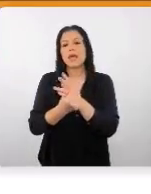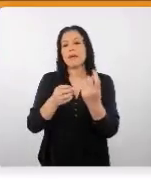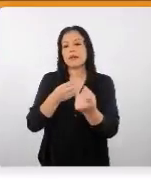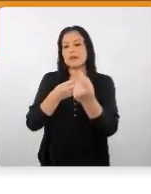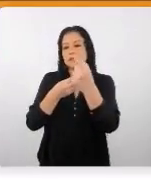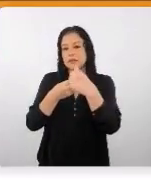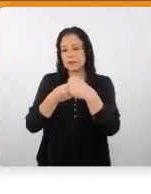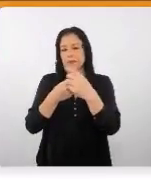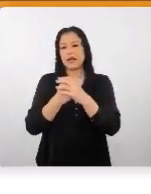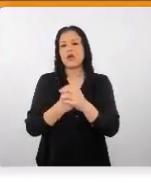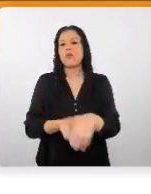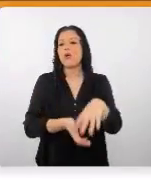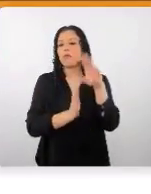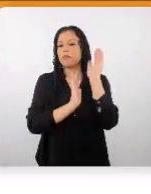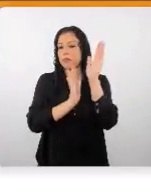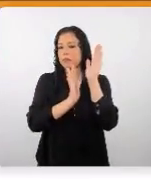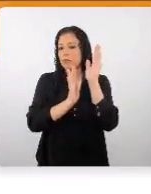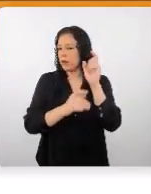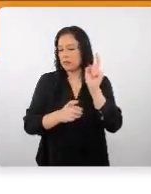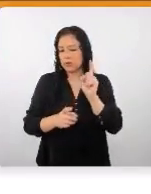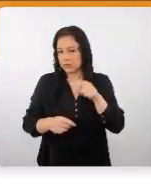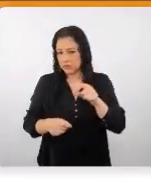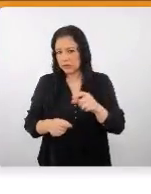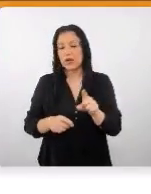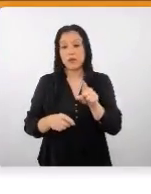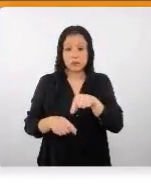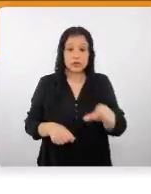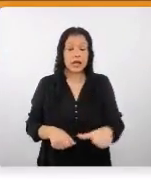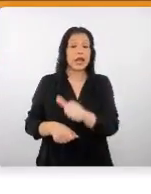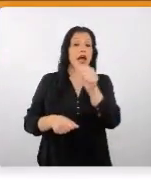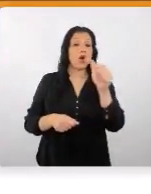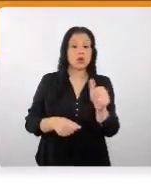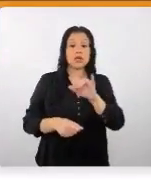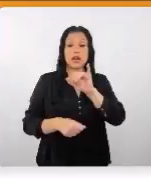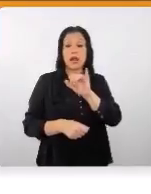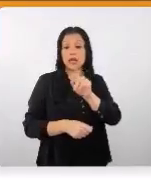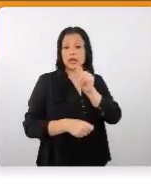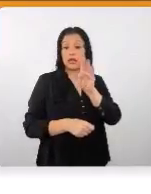participar como coexpositor, como sí lo hay en ITB, ¿no?